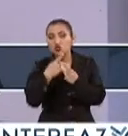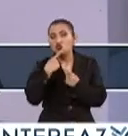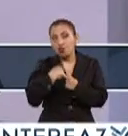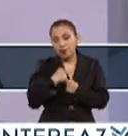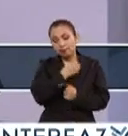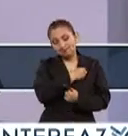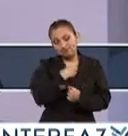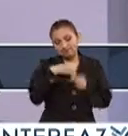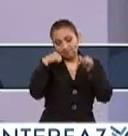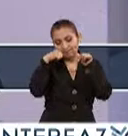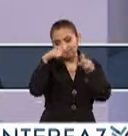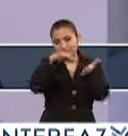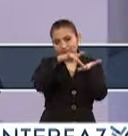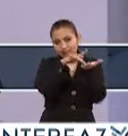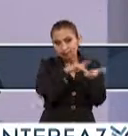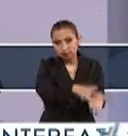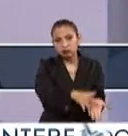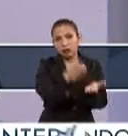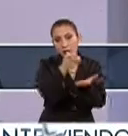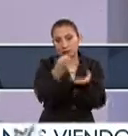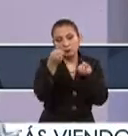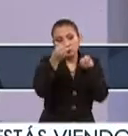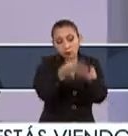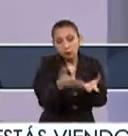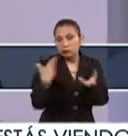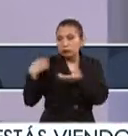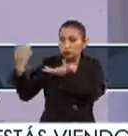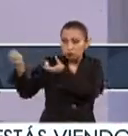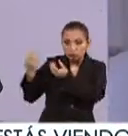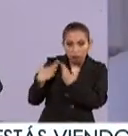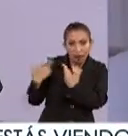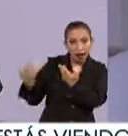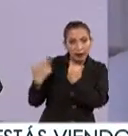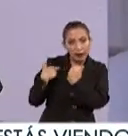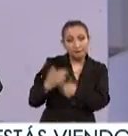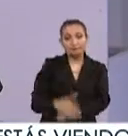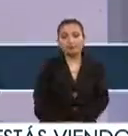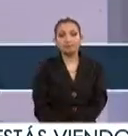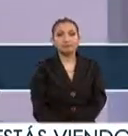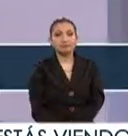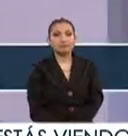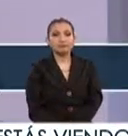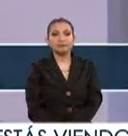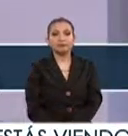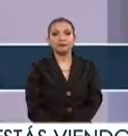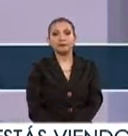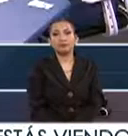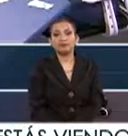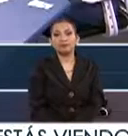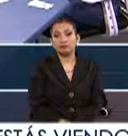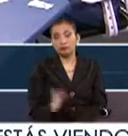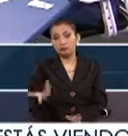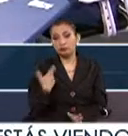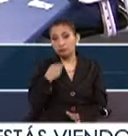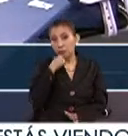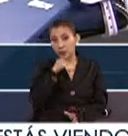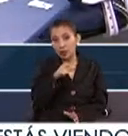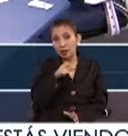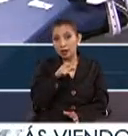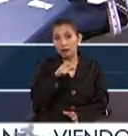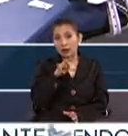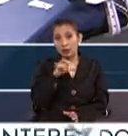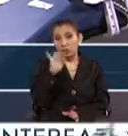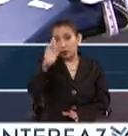el compromiso de apoyarlos con esos recursos que nos sigue la gente aportando para ello. Claro. Pues nunca está de más, don Fernando